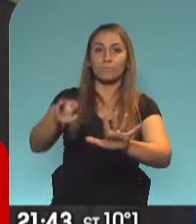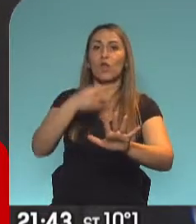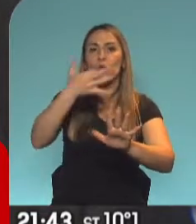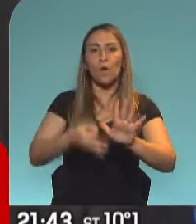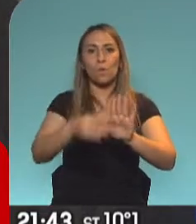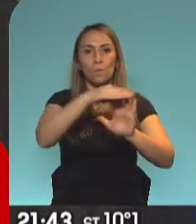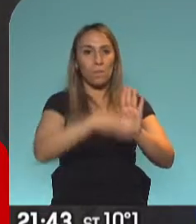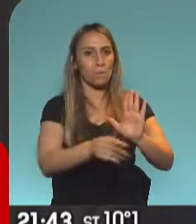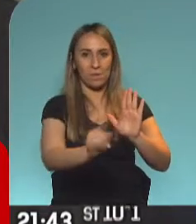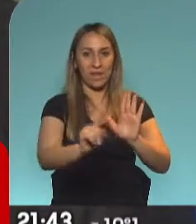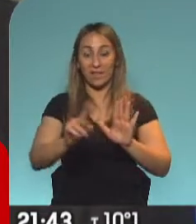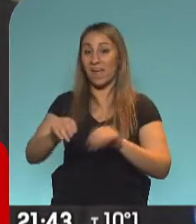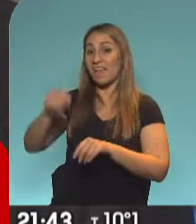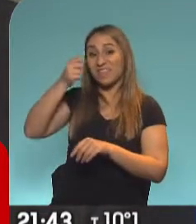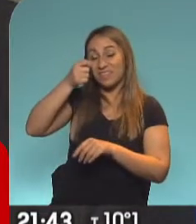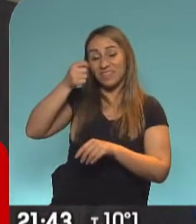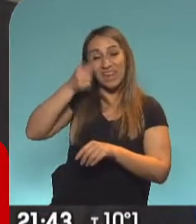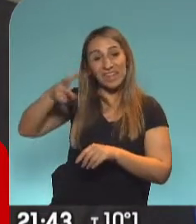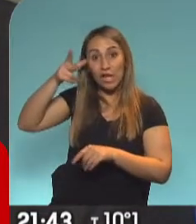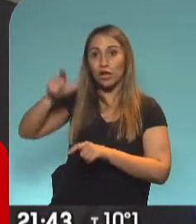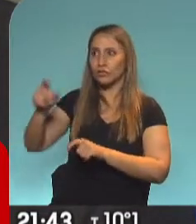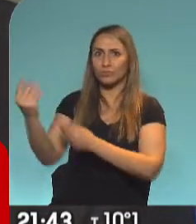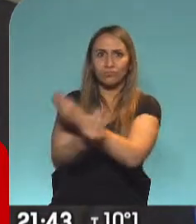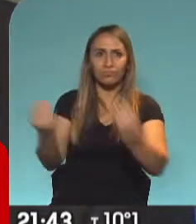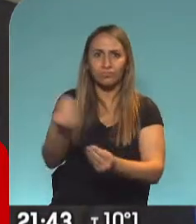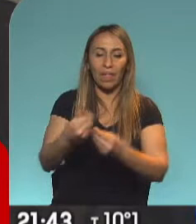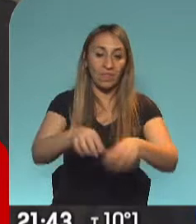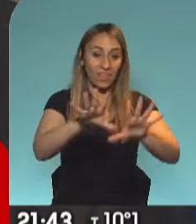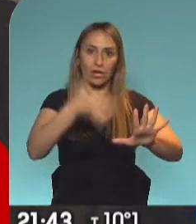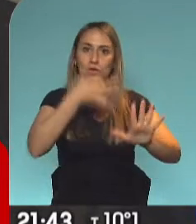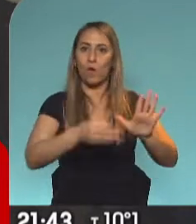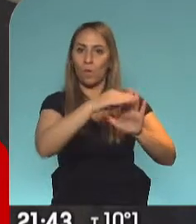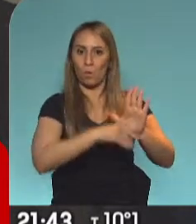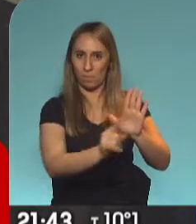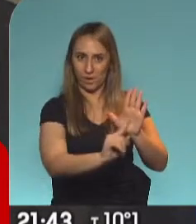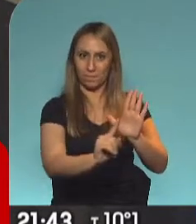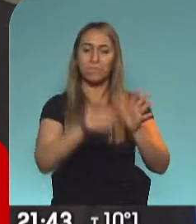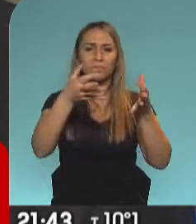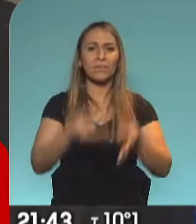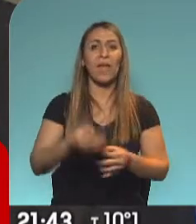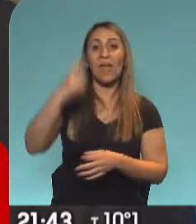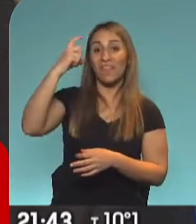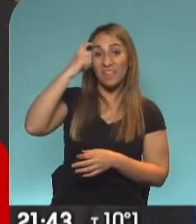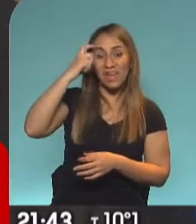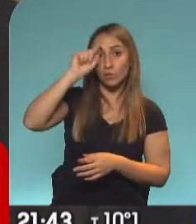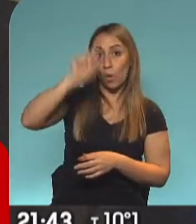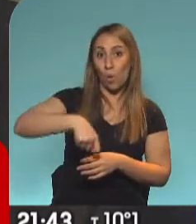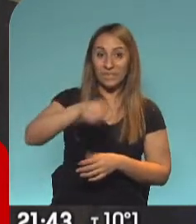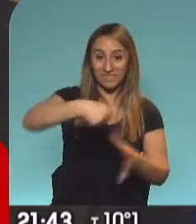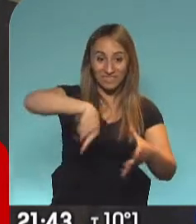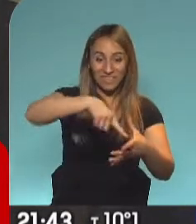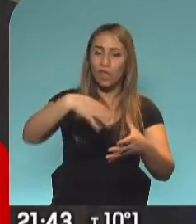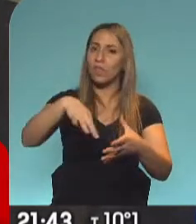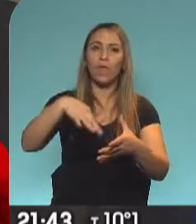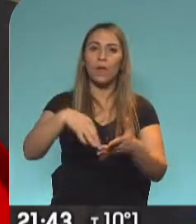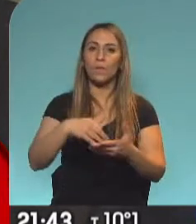consecuencia de lo cual emitimos una opinión, el Consejo emite una opinión, considerando que había 10 magistrados que debían pasar por el